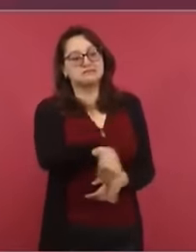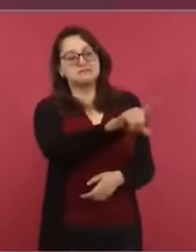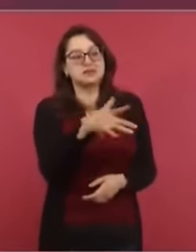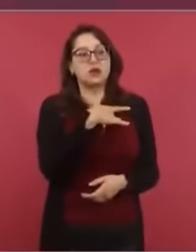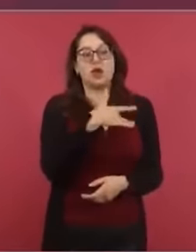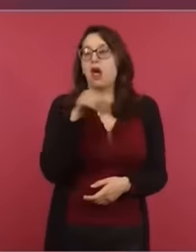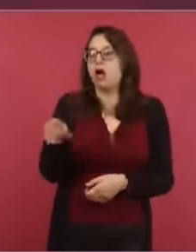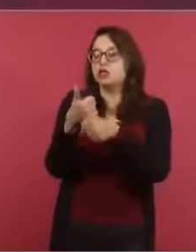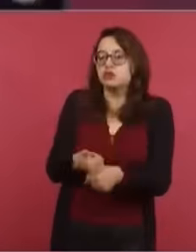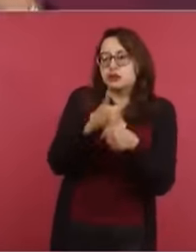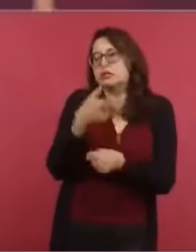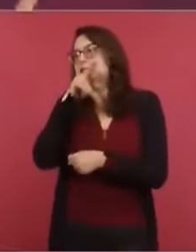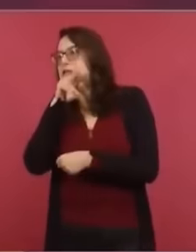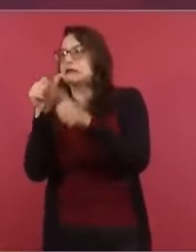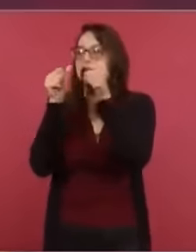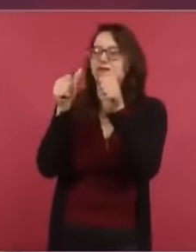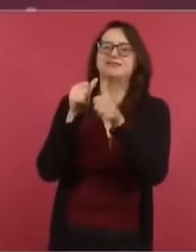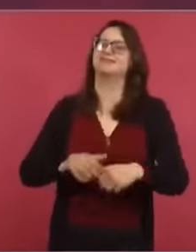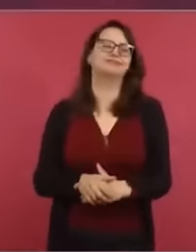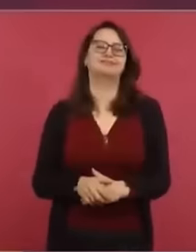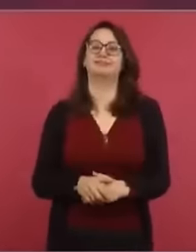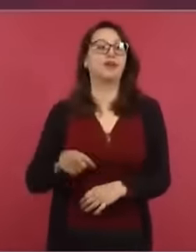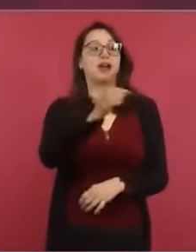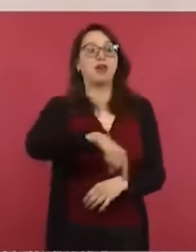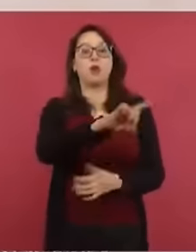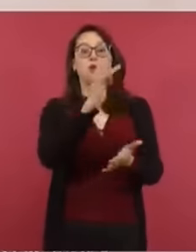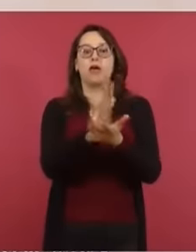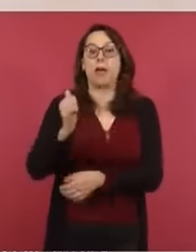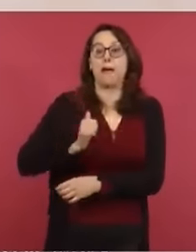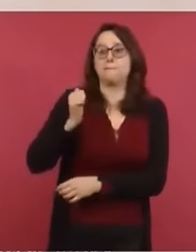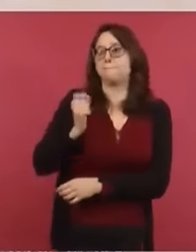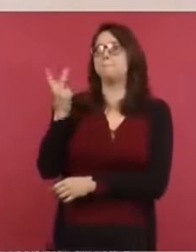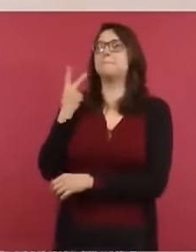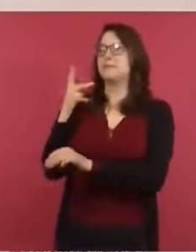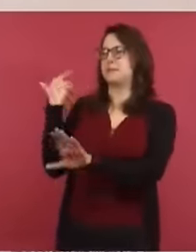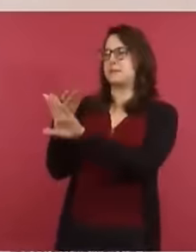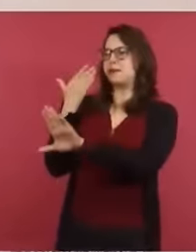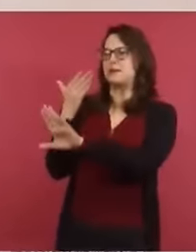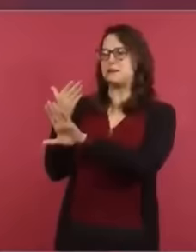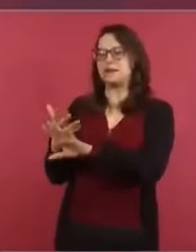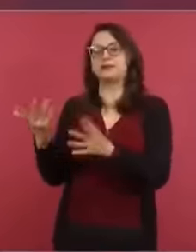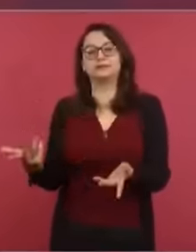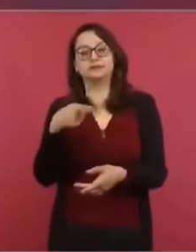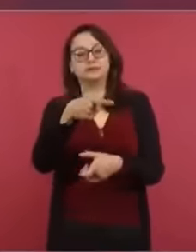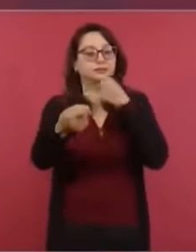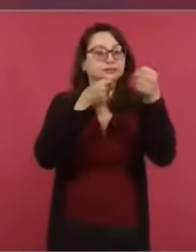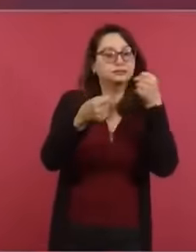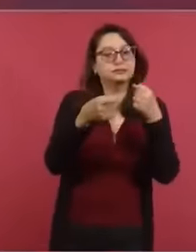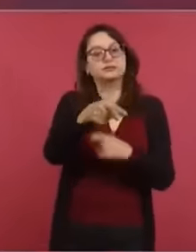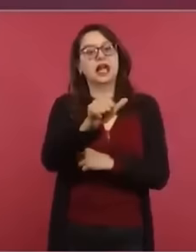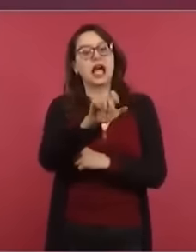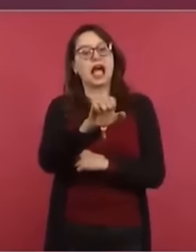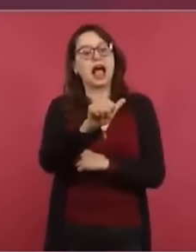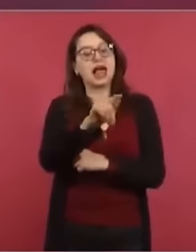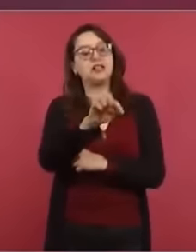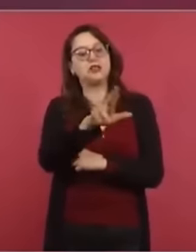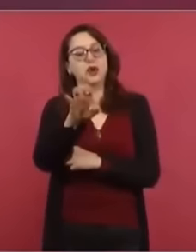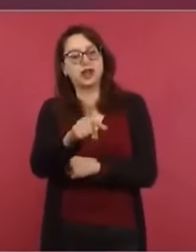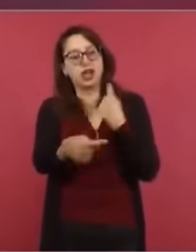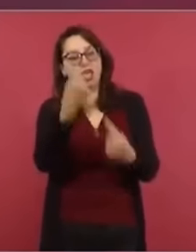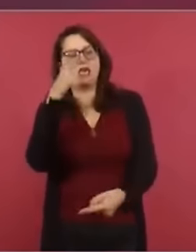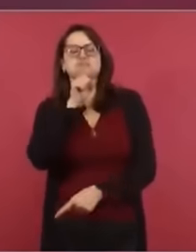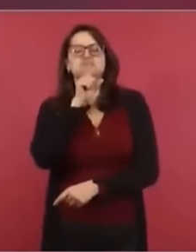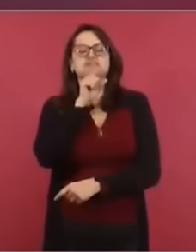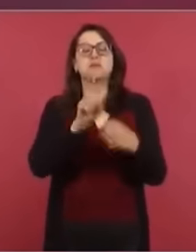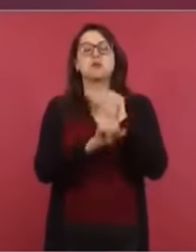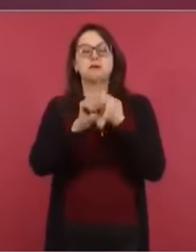la gente damnificada de Acapulco, sino tienen problemas con nosotros, y ni siquiera a la Torre, sino es Ricardo Salinas